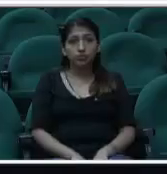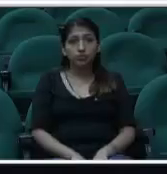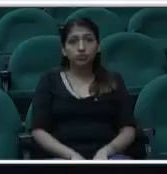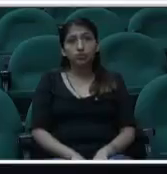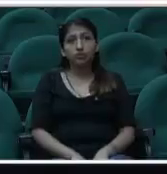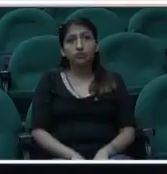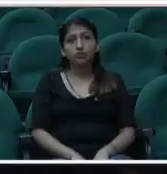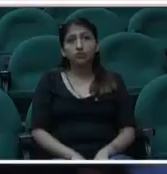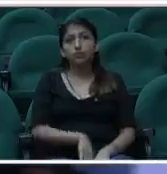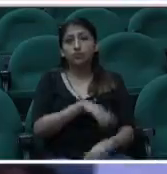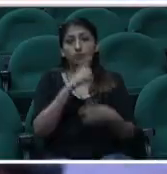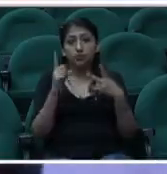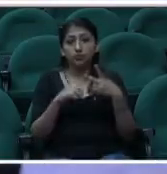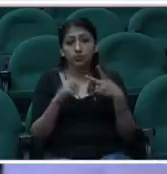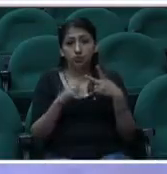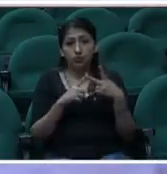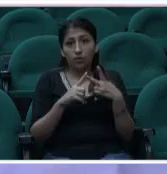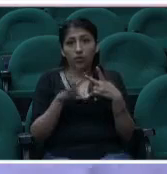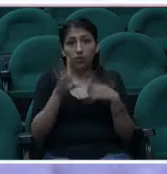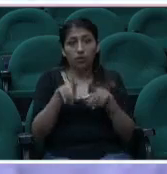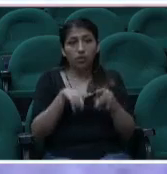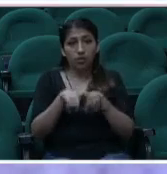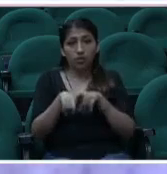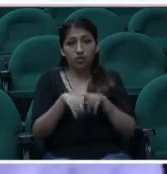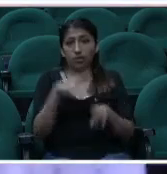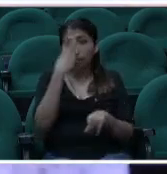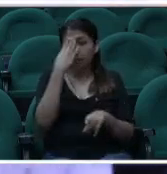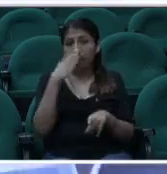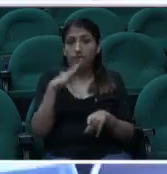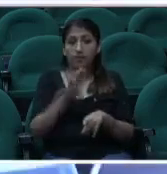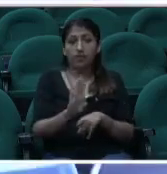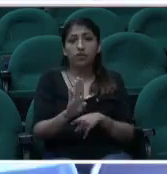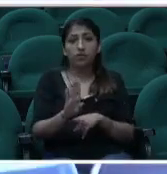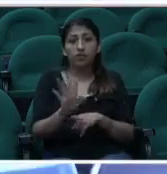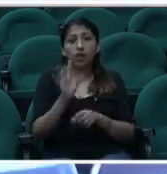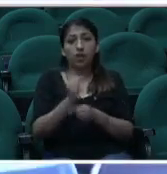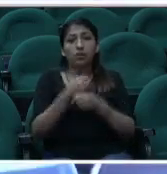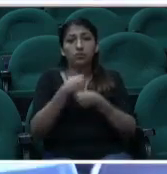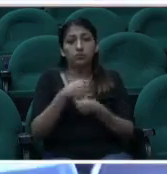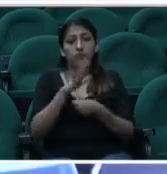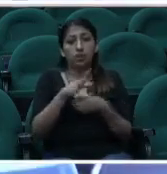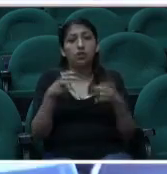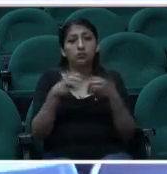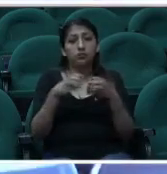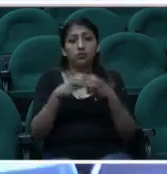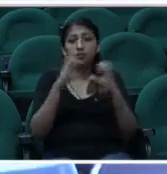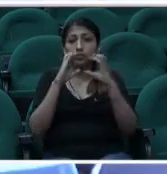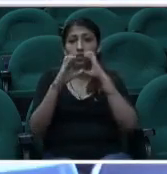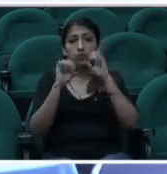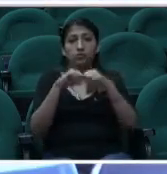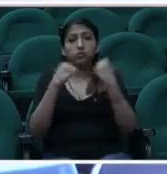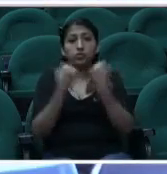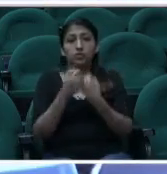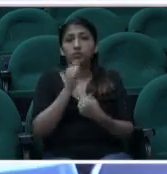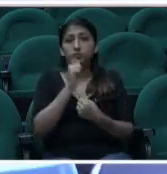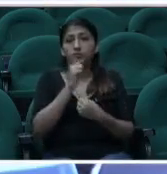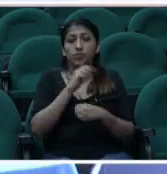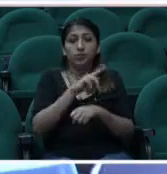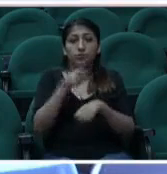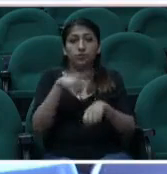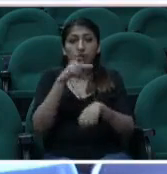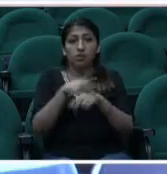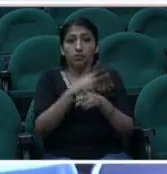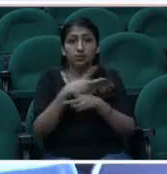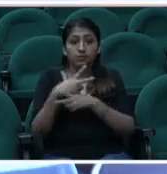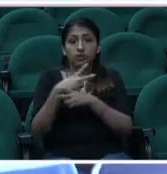y en esta segunda parte del debate frente a frente organizado por la asociación de comunicadores sociales y periodistas profesionales de